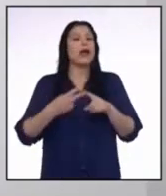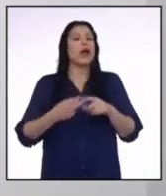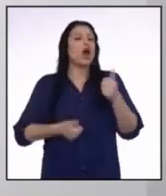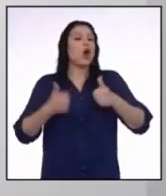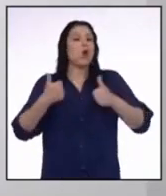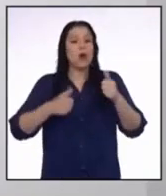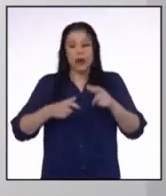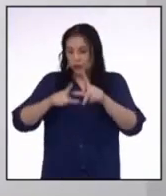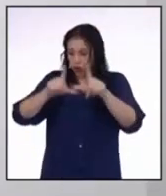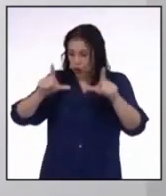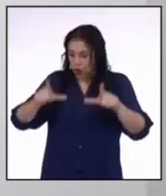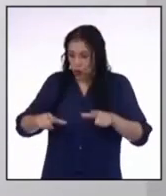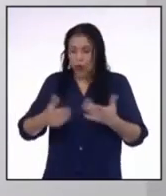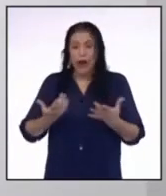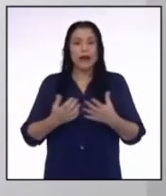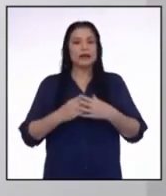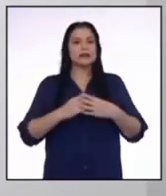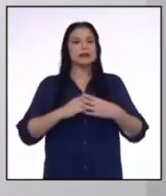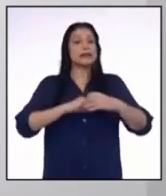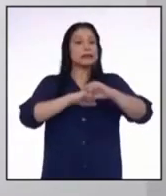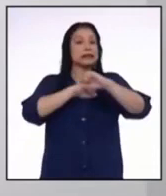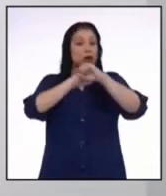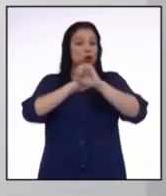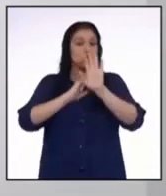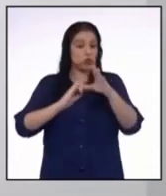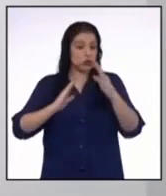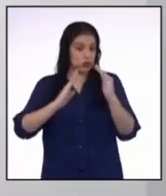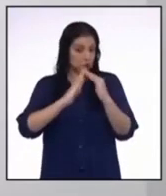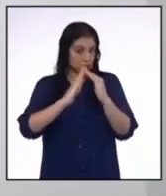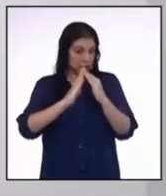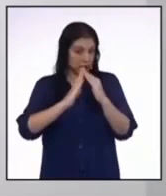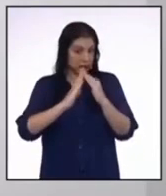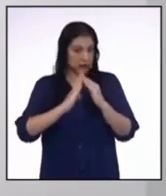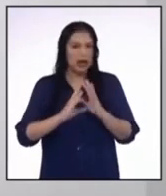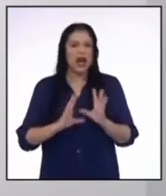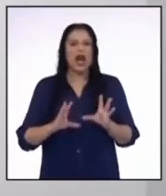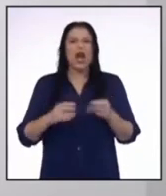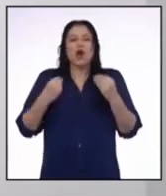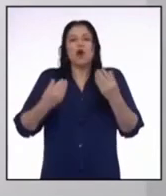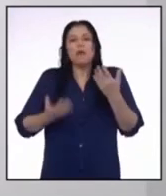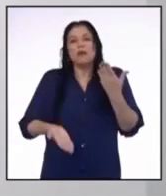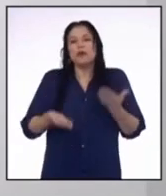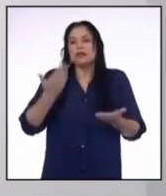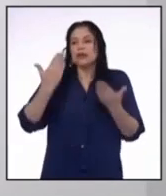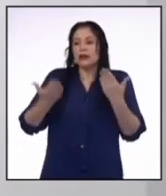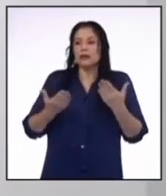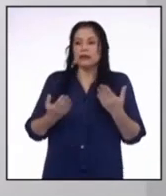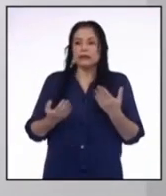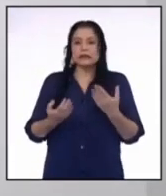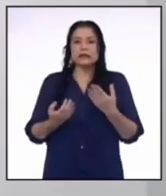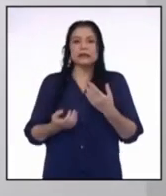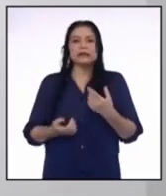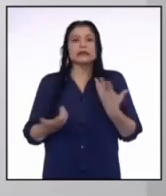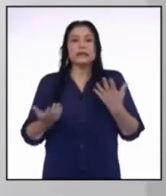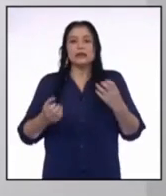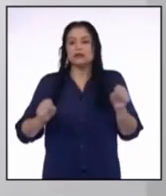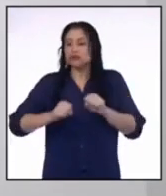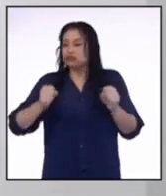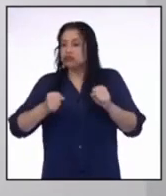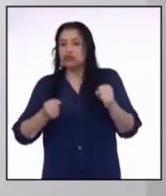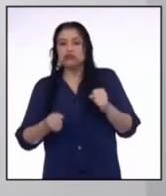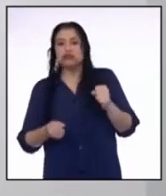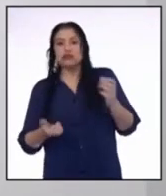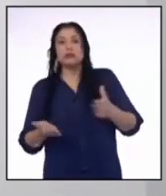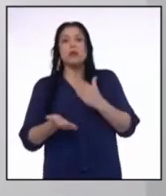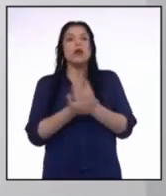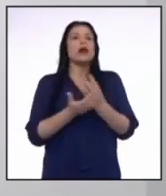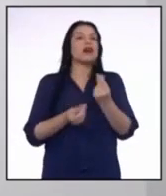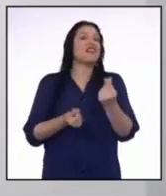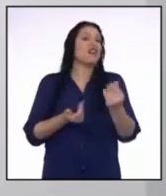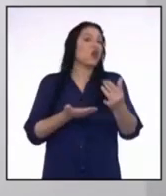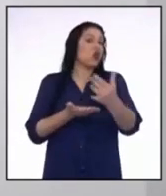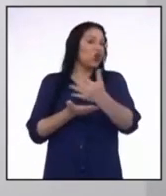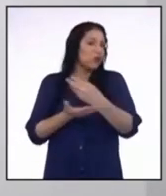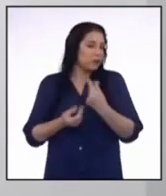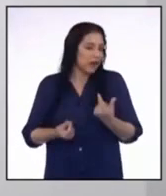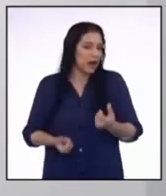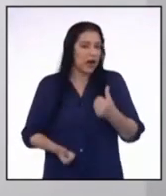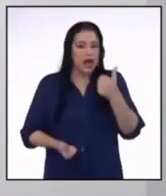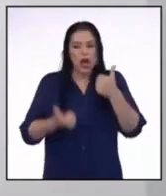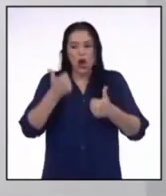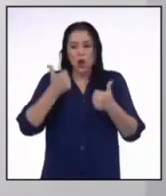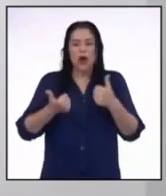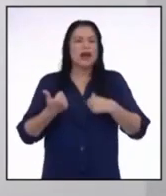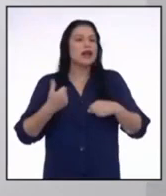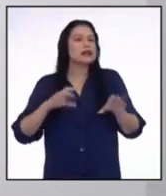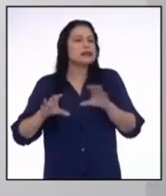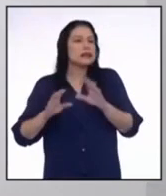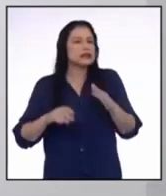las zonas seguras de tu casa? ¿Cómo se alteraría la economía de tu familia? ¿Cuáles serían